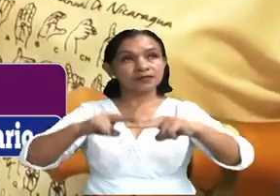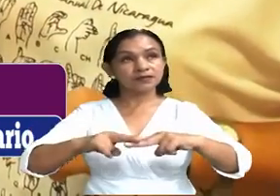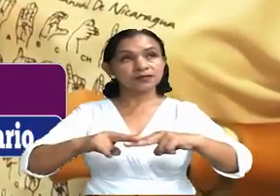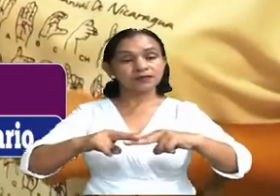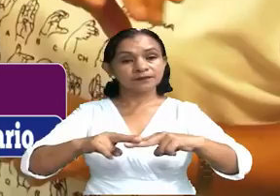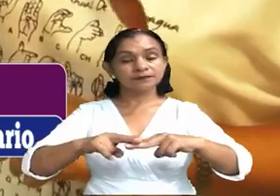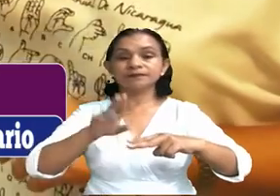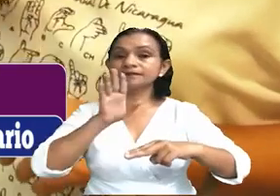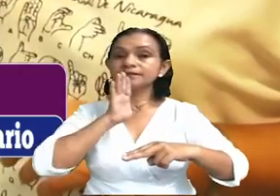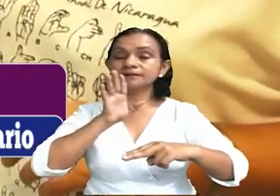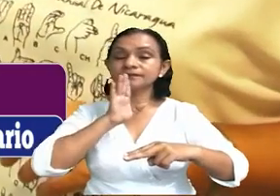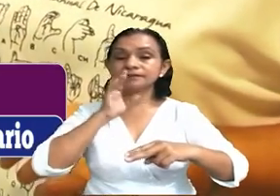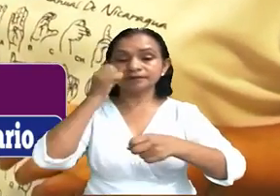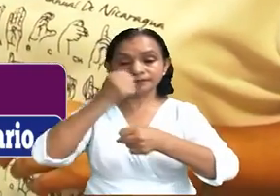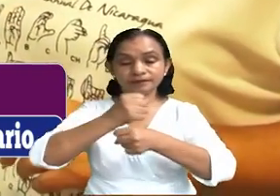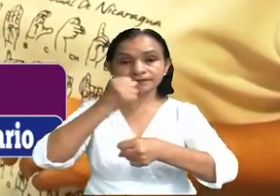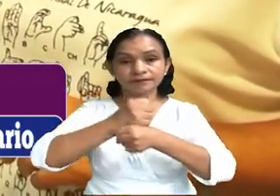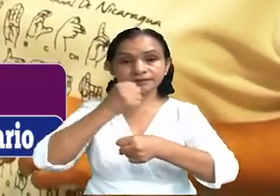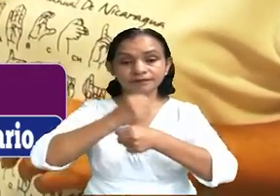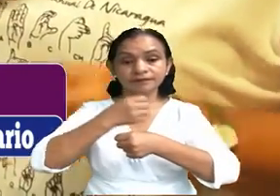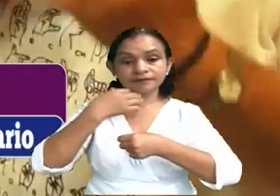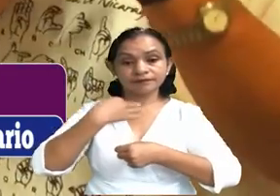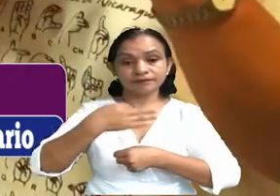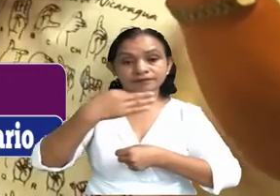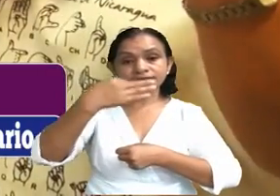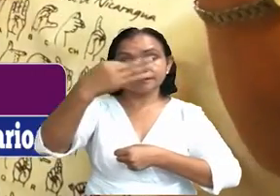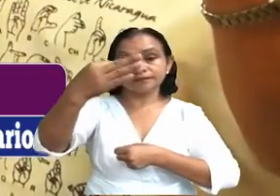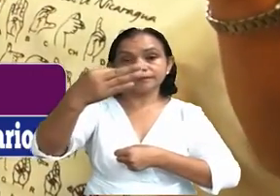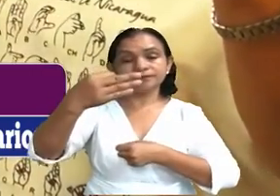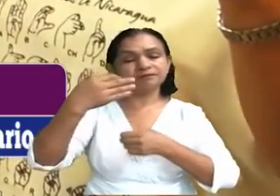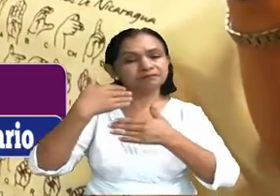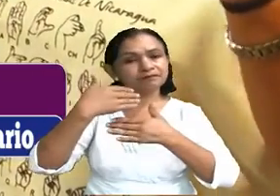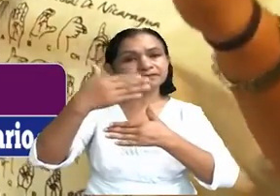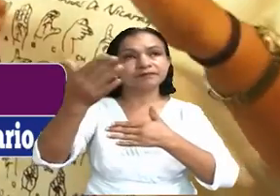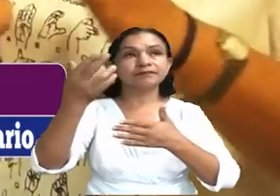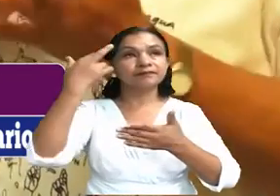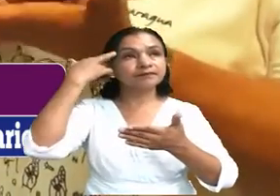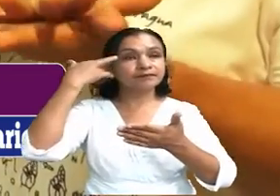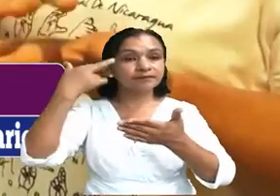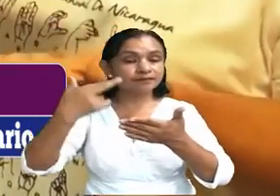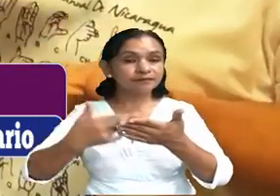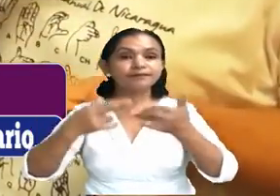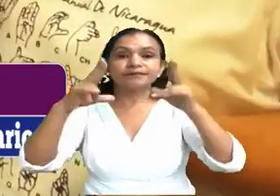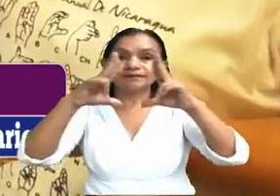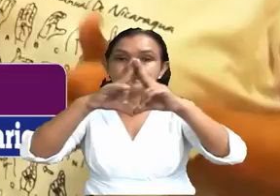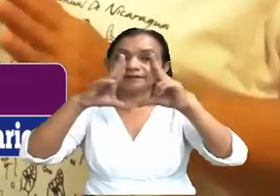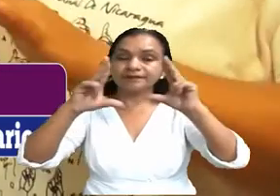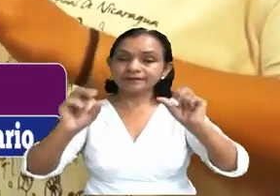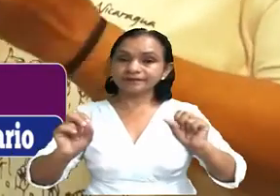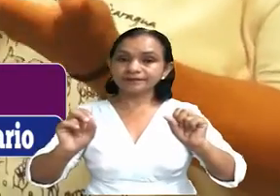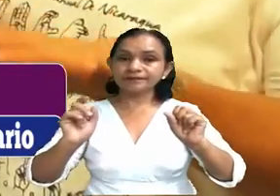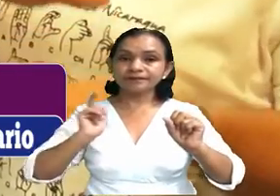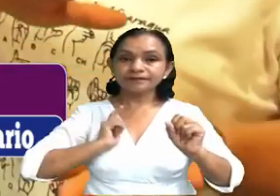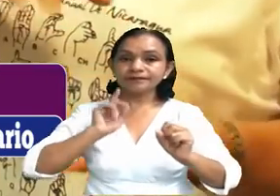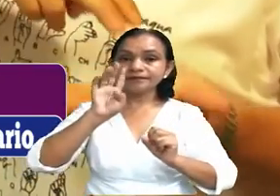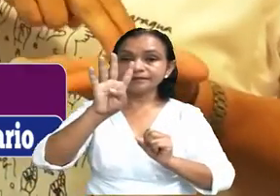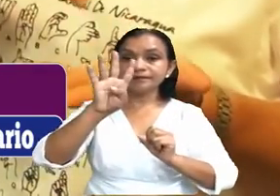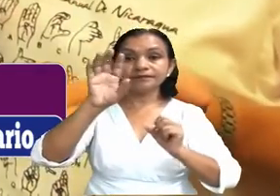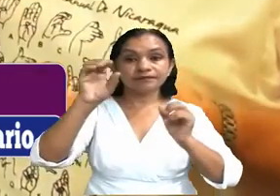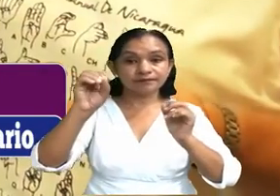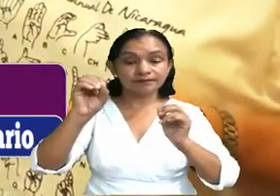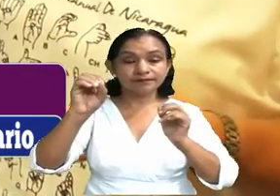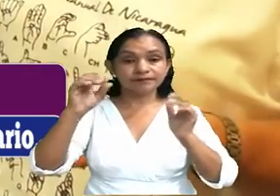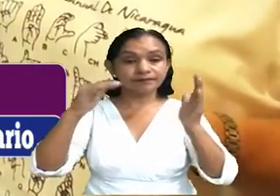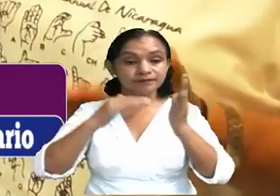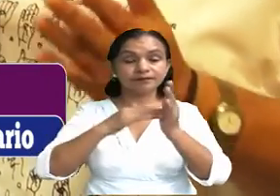Estamos hablando de que este es un trabajo hacia futuro y hacia largo plazo, sí, porque recordemos que en Nicaragua hay 40.000